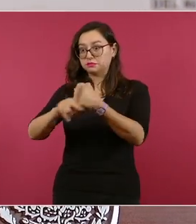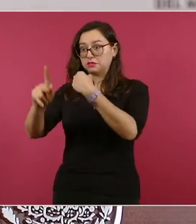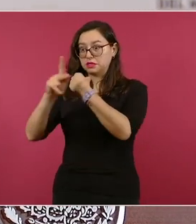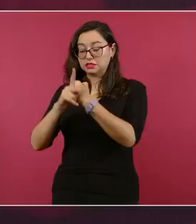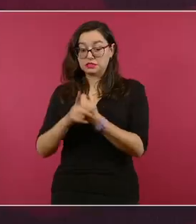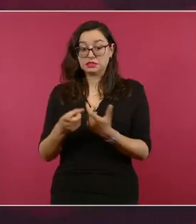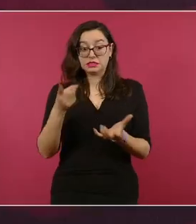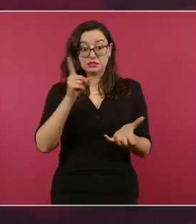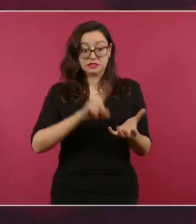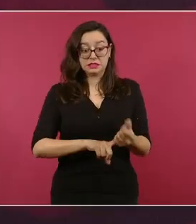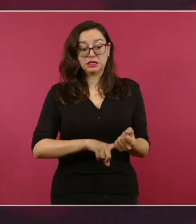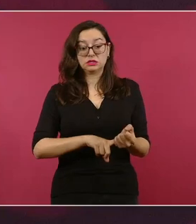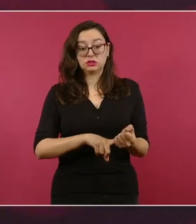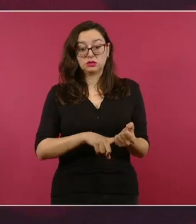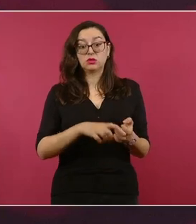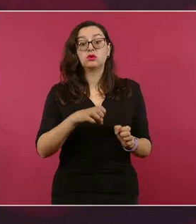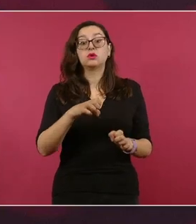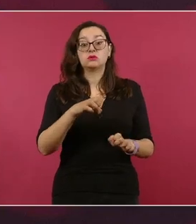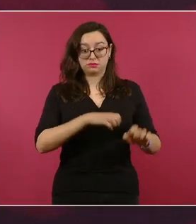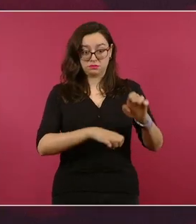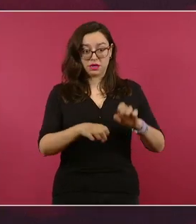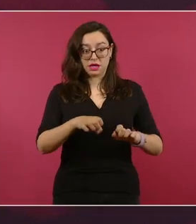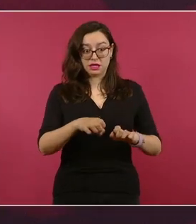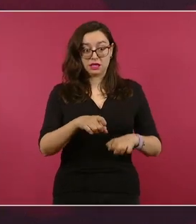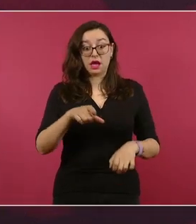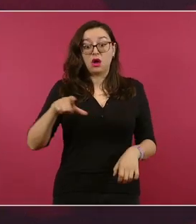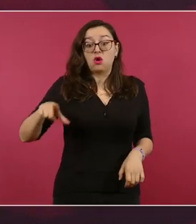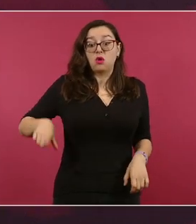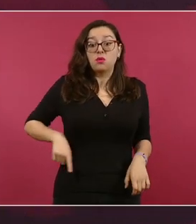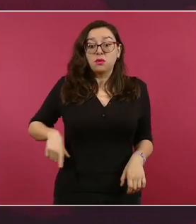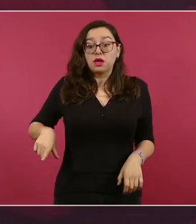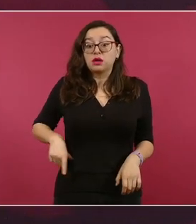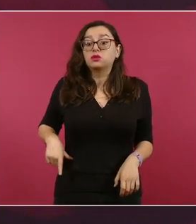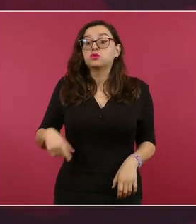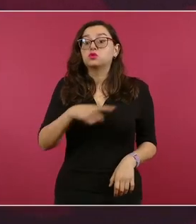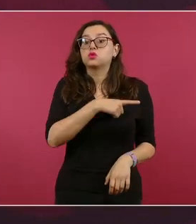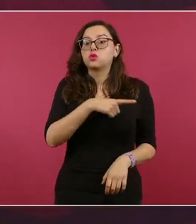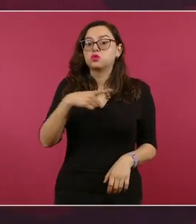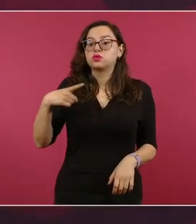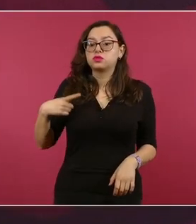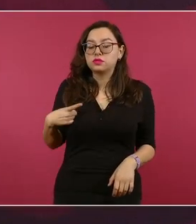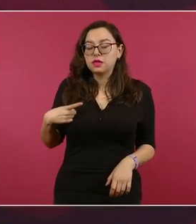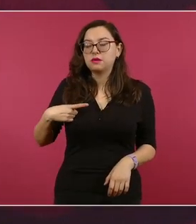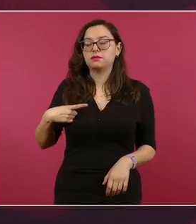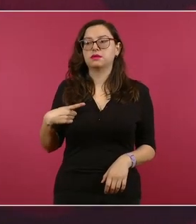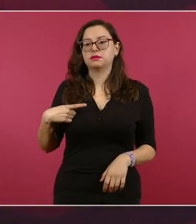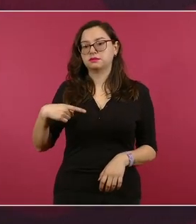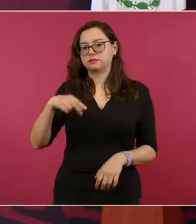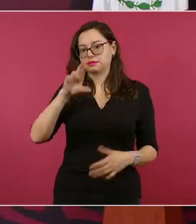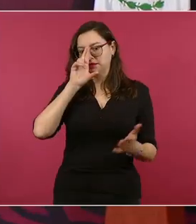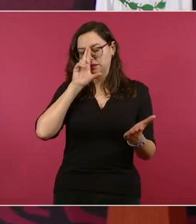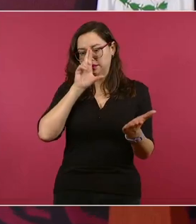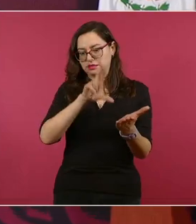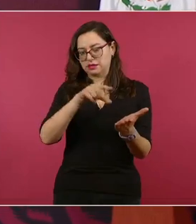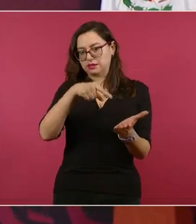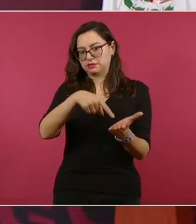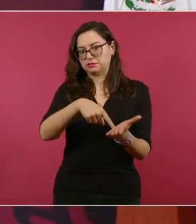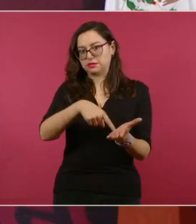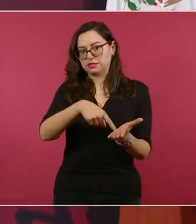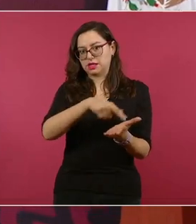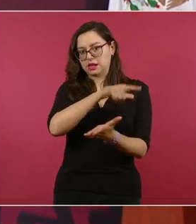embajadas tengan el compromiso de proteger la